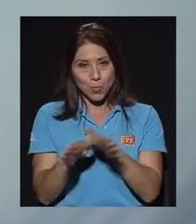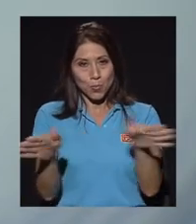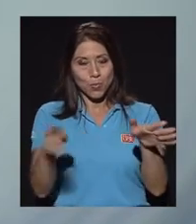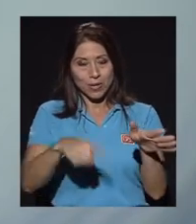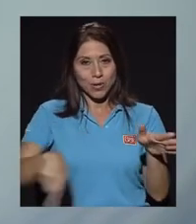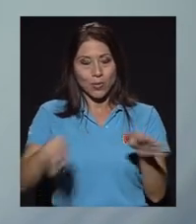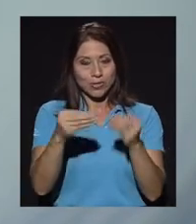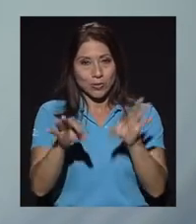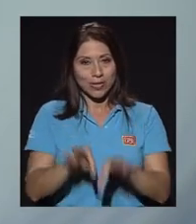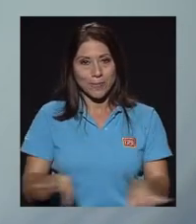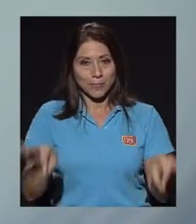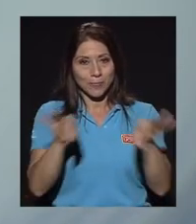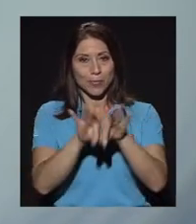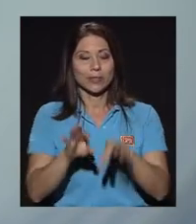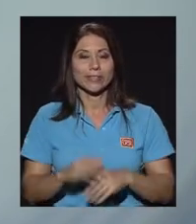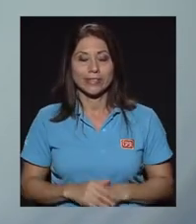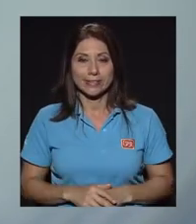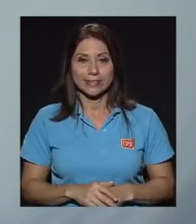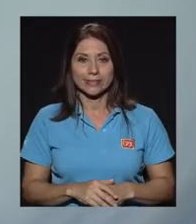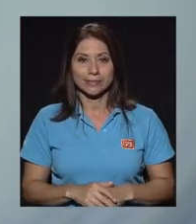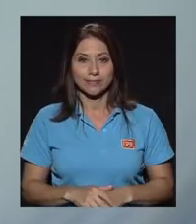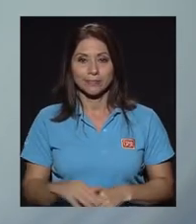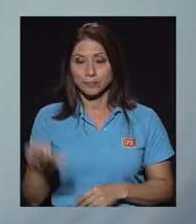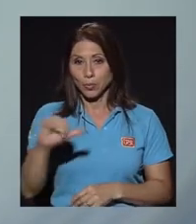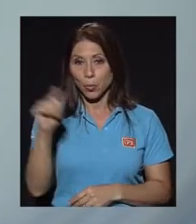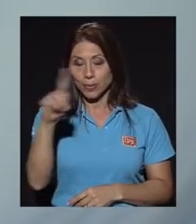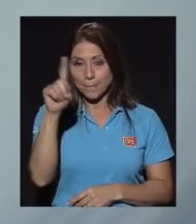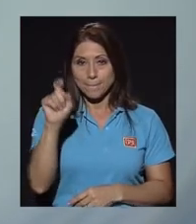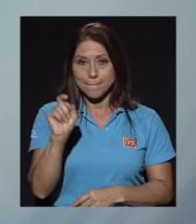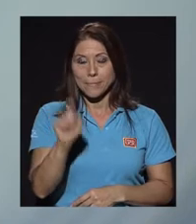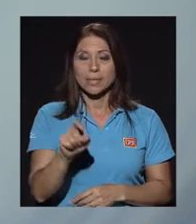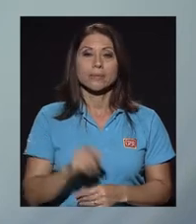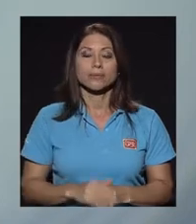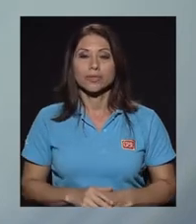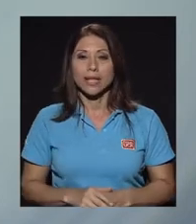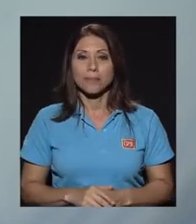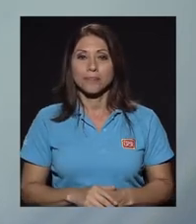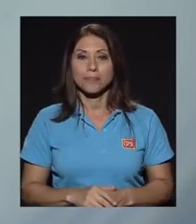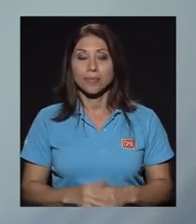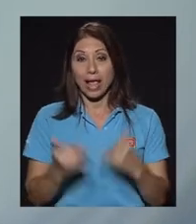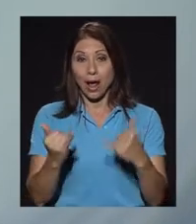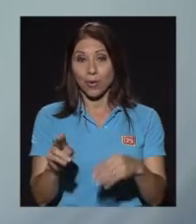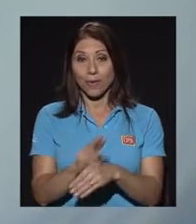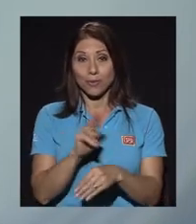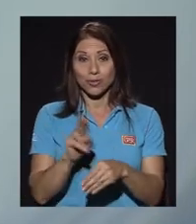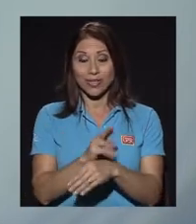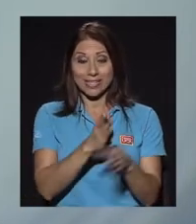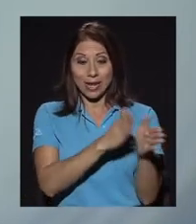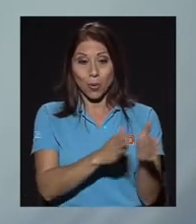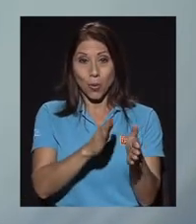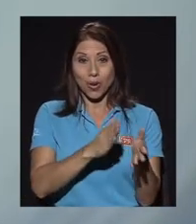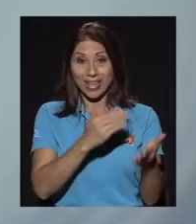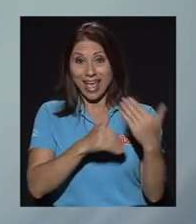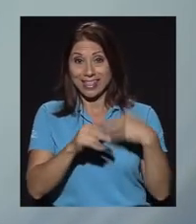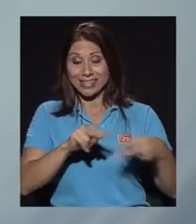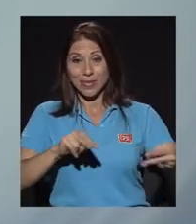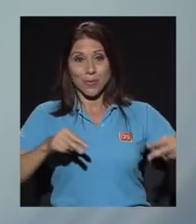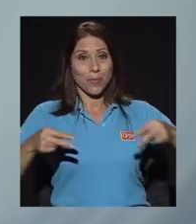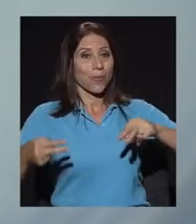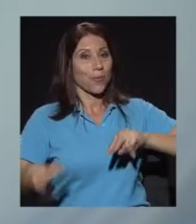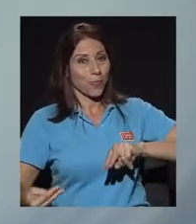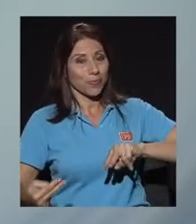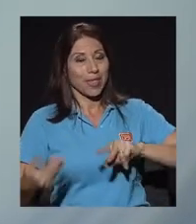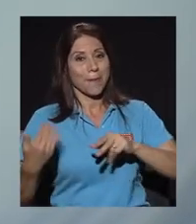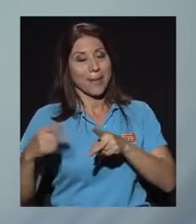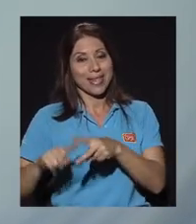que nos parece importante. La siguiente pregunta, y ahora vamos a utilizar el orden inverso, entonces más bien